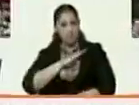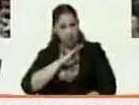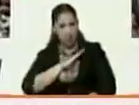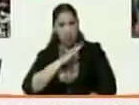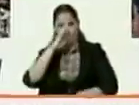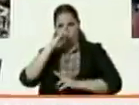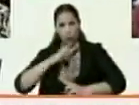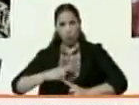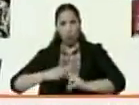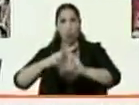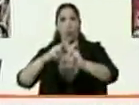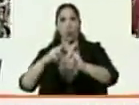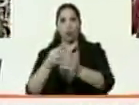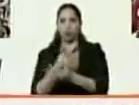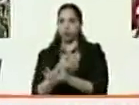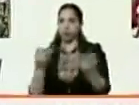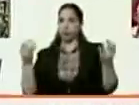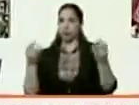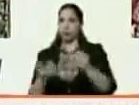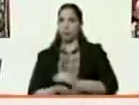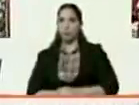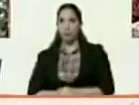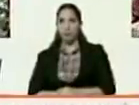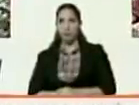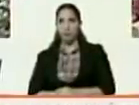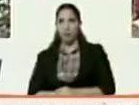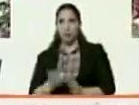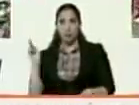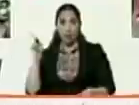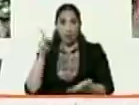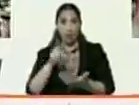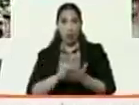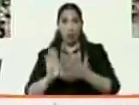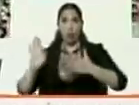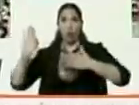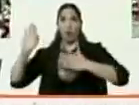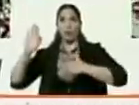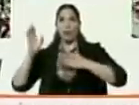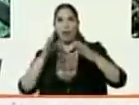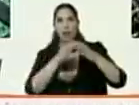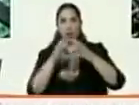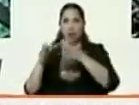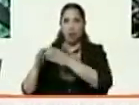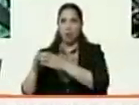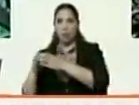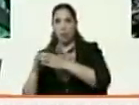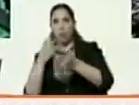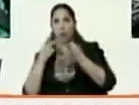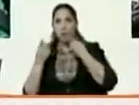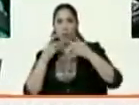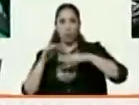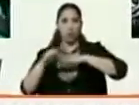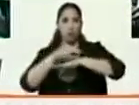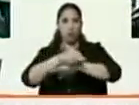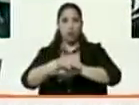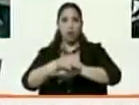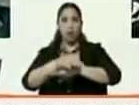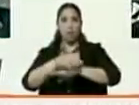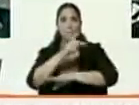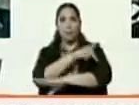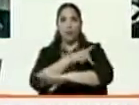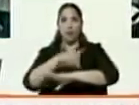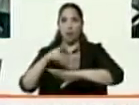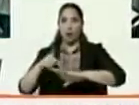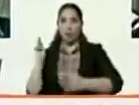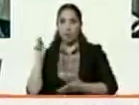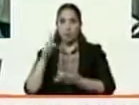honor extraordinario venir hoy a juramentaros a los equipos políticos municipales y parroquiales. Venir hoy